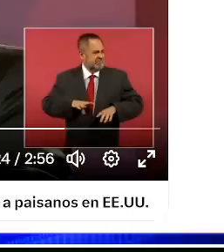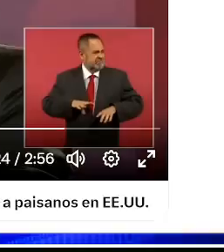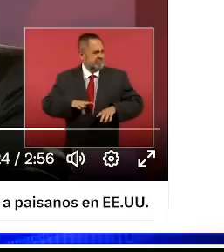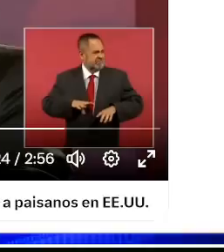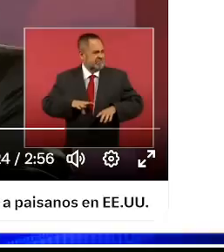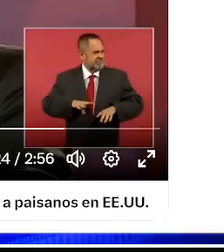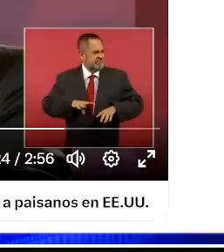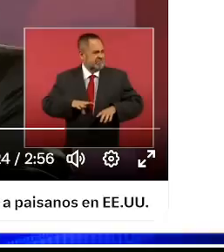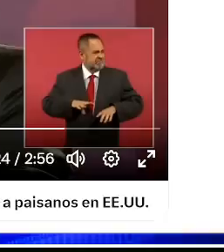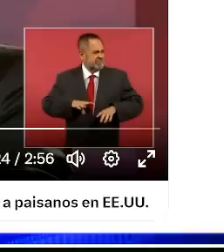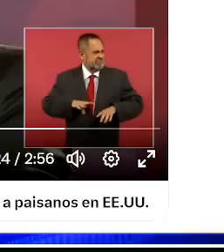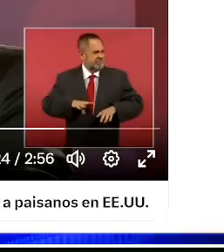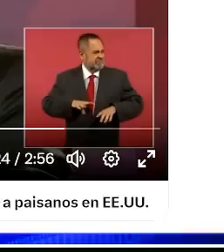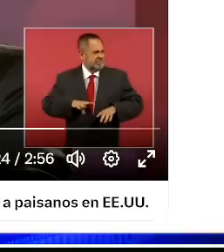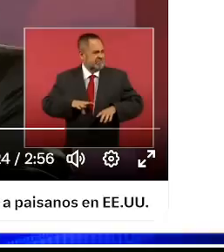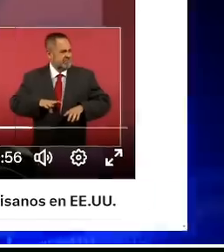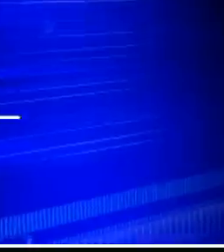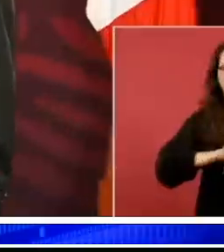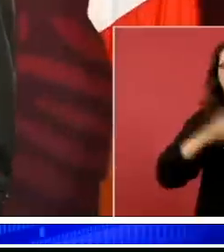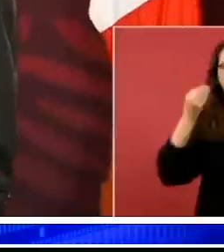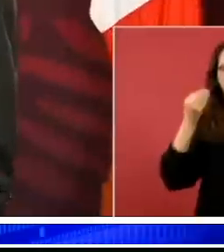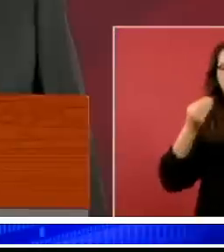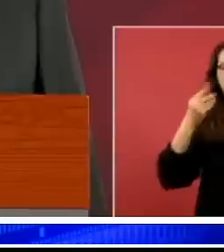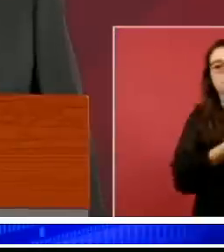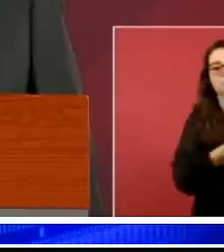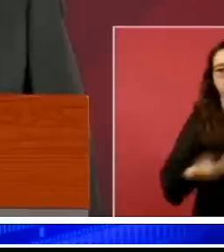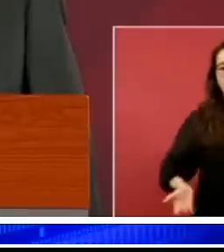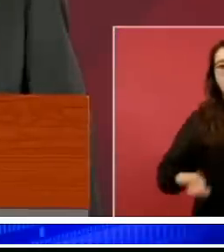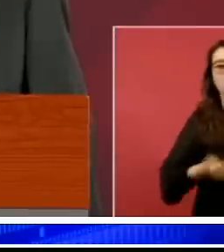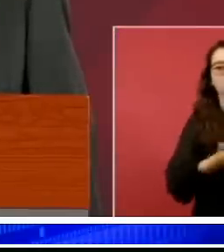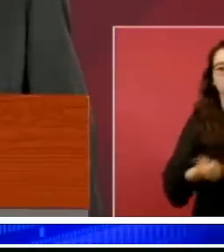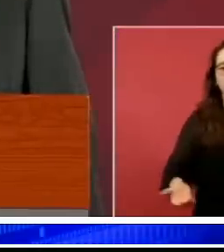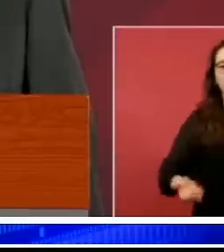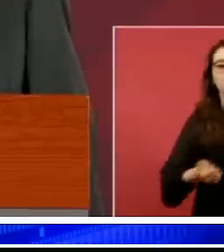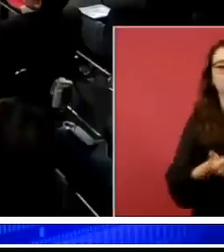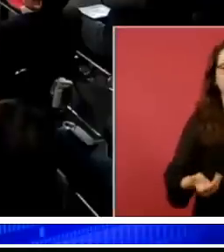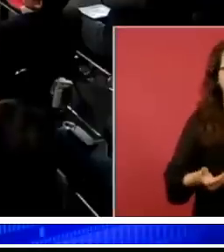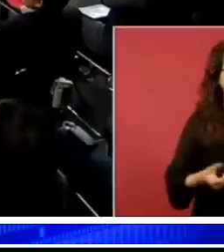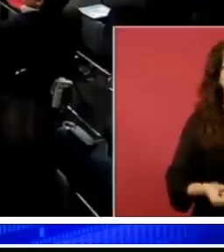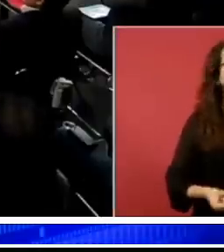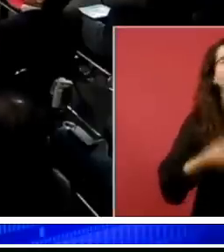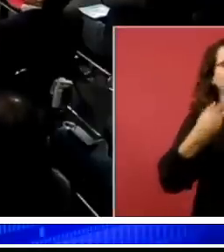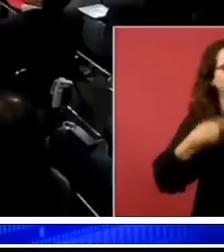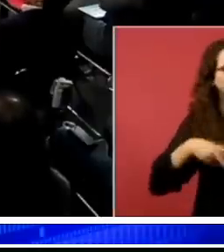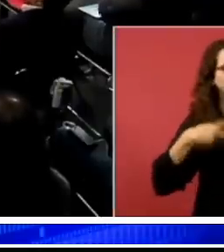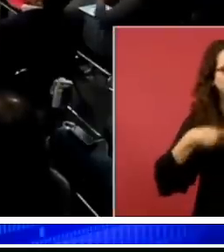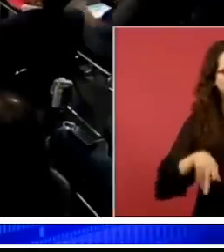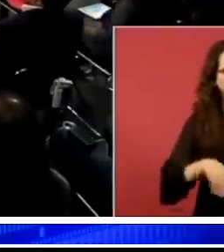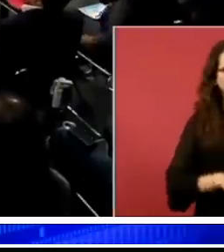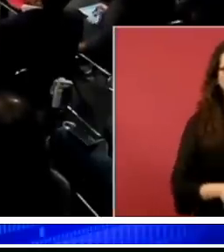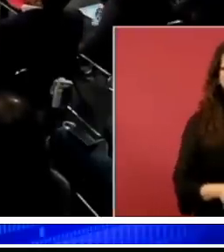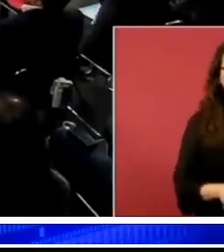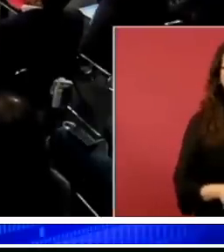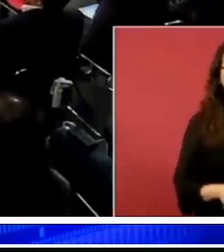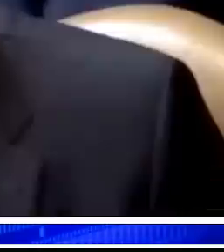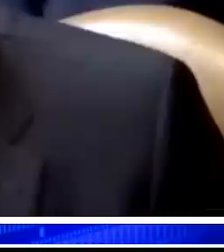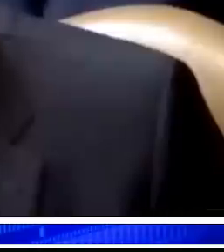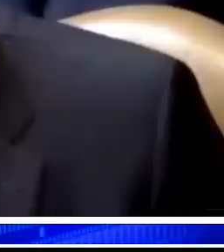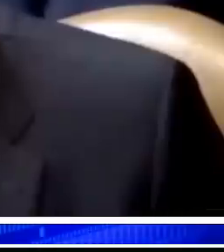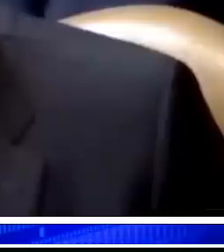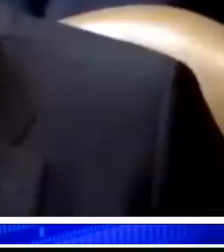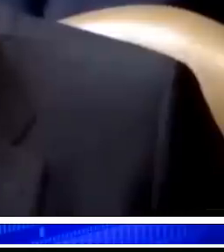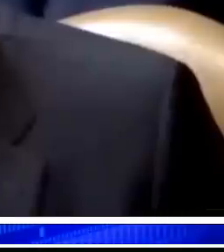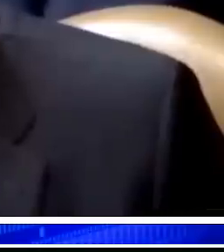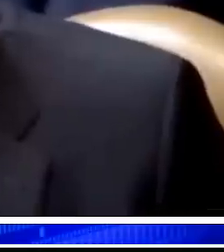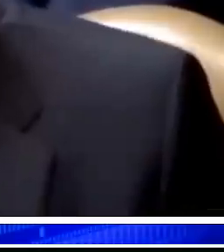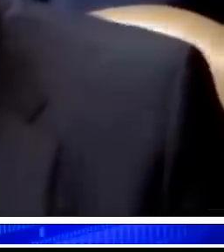a pesar de estos retos allá en los Estados Unidos. Entonces, grosero, majadero, prepotente, otro adjetivo